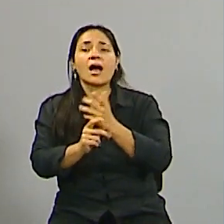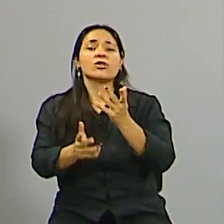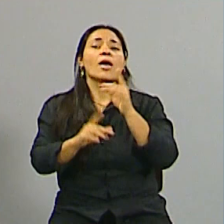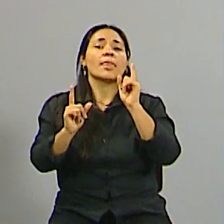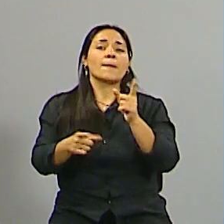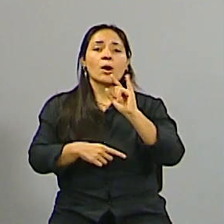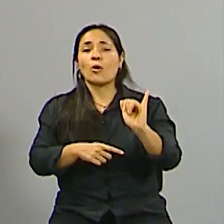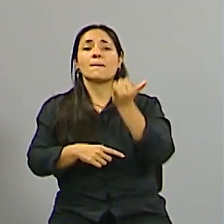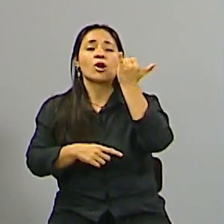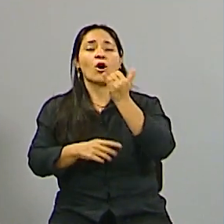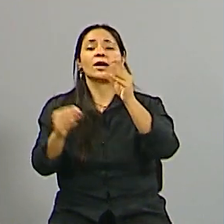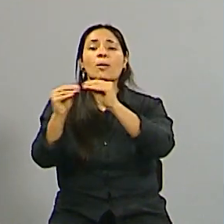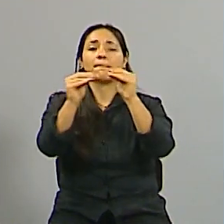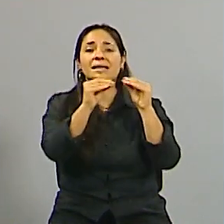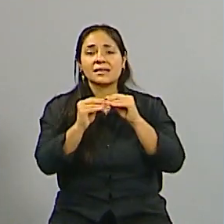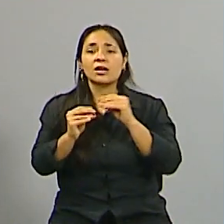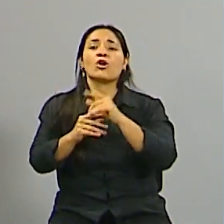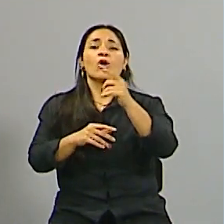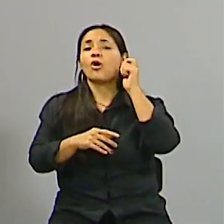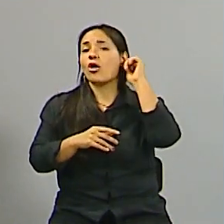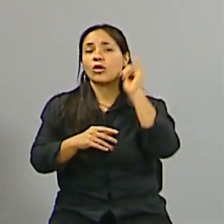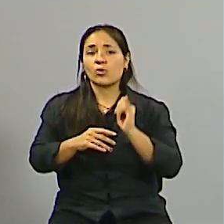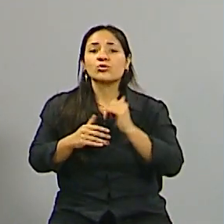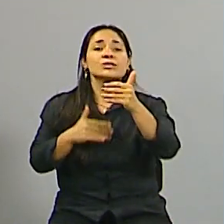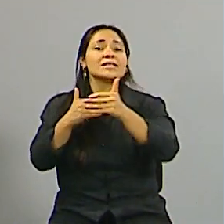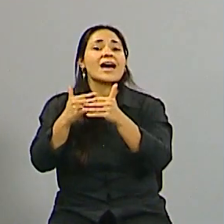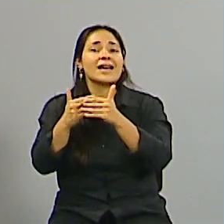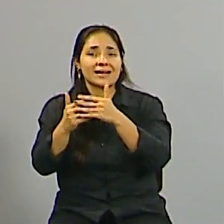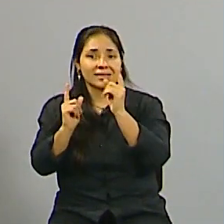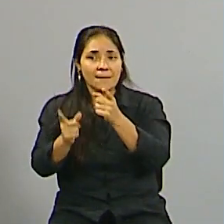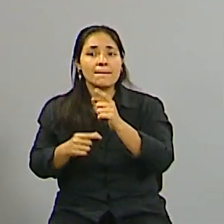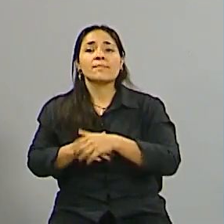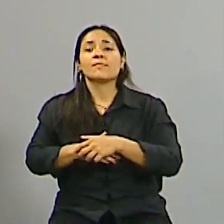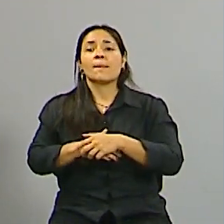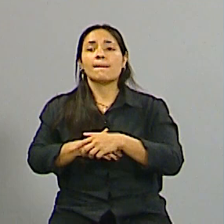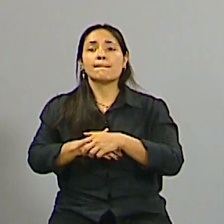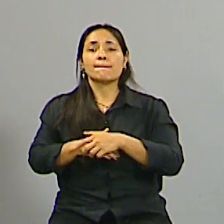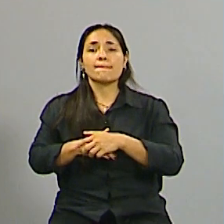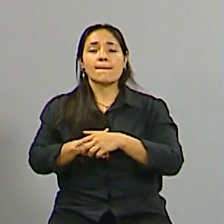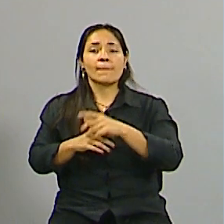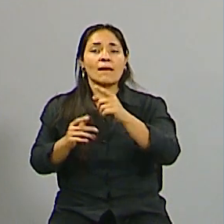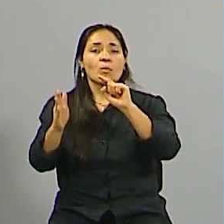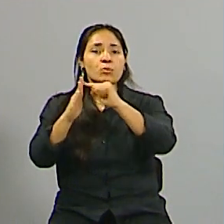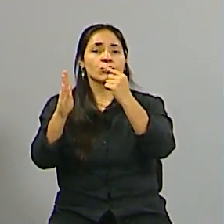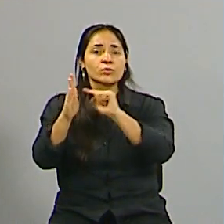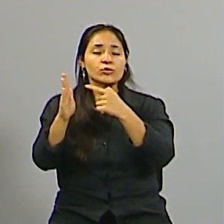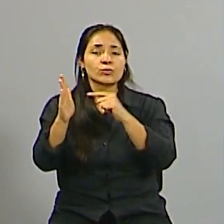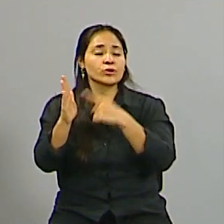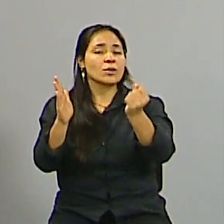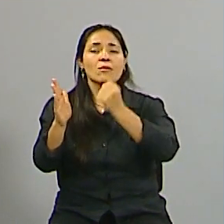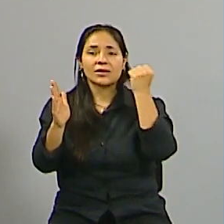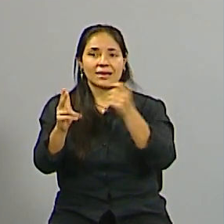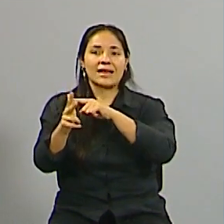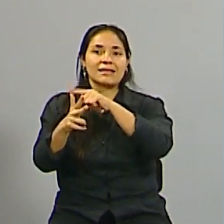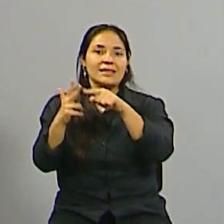municipios vecinos y amigos, como es el caso de Godoy Cruz, que lo tenemos muy cerquita. 7 ejes puntuales, de los cuales les voy a caracterizar 3, pero